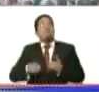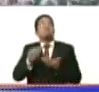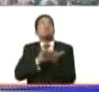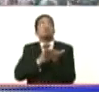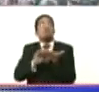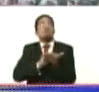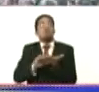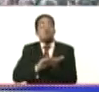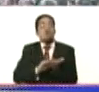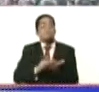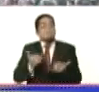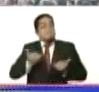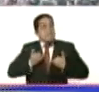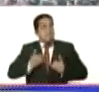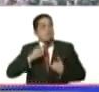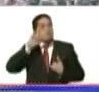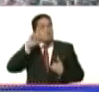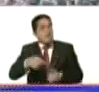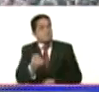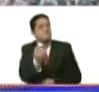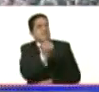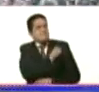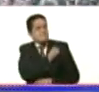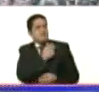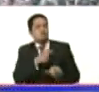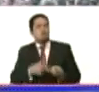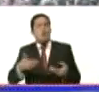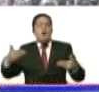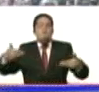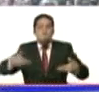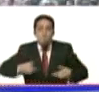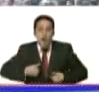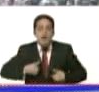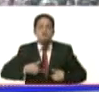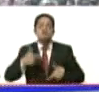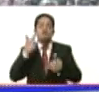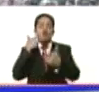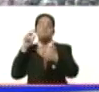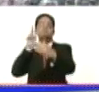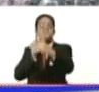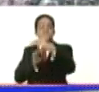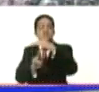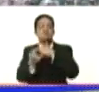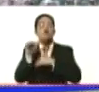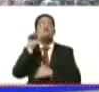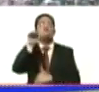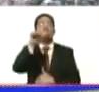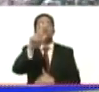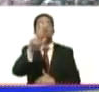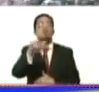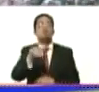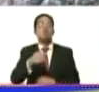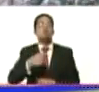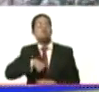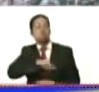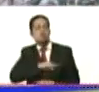esfuerzo, con sacrificio, con inteligencia, con visión de futuro, con capacidad de